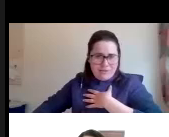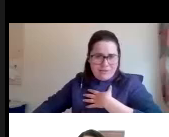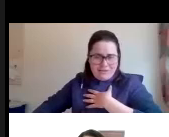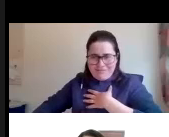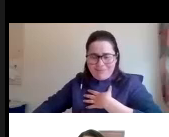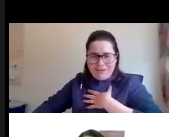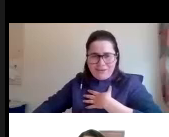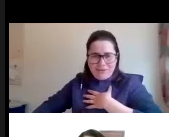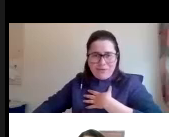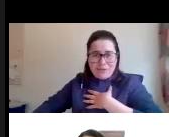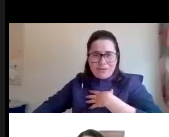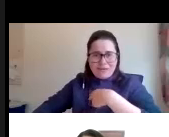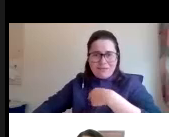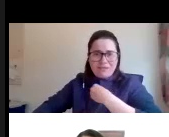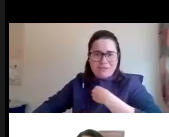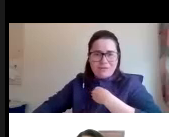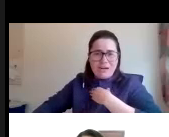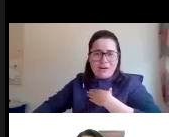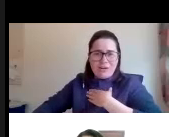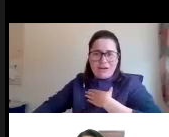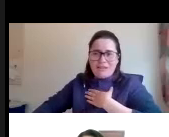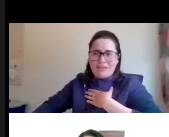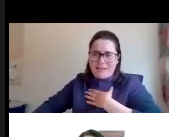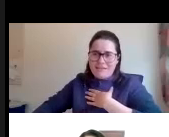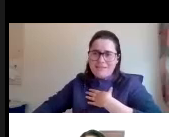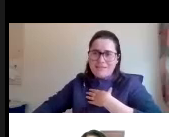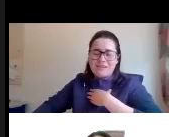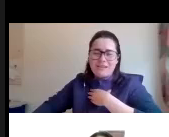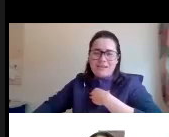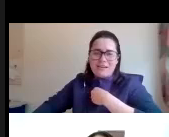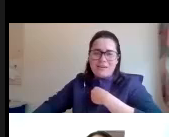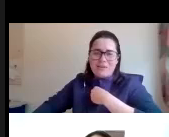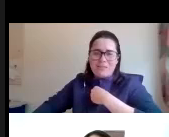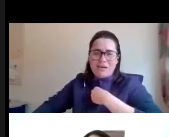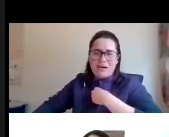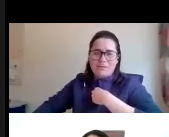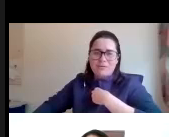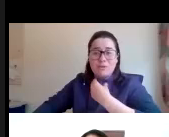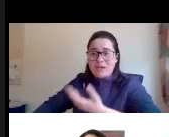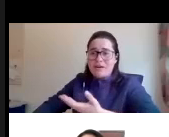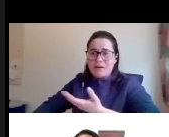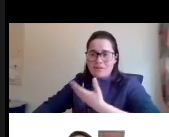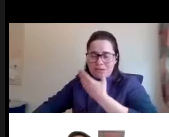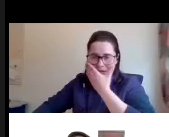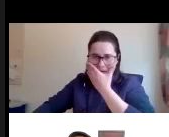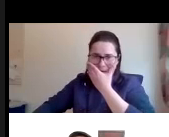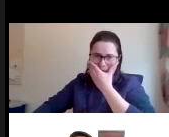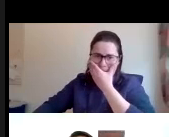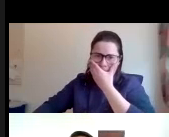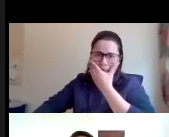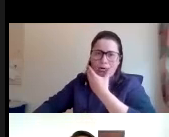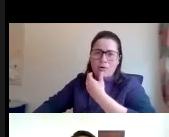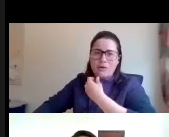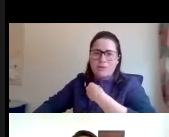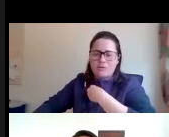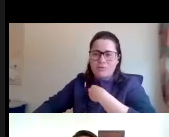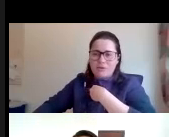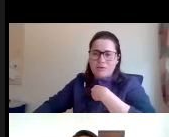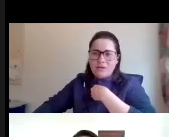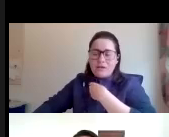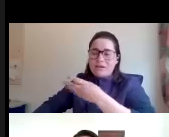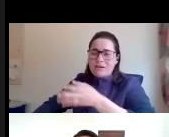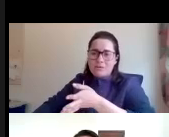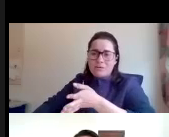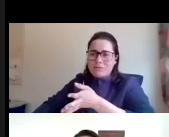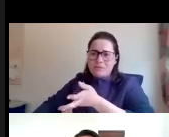fue, pero cuando yo estaba en mi licenciatura, el lago de Atitlán lo denominábamos o estaba como categorizado como